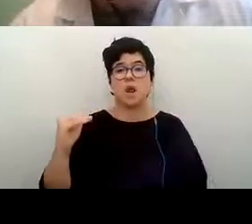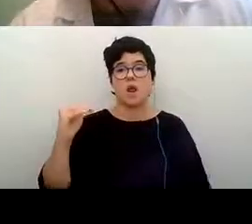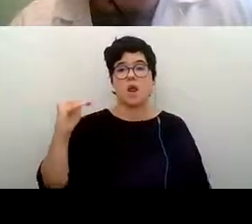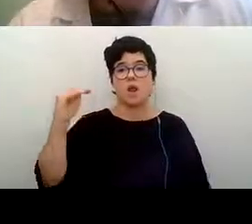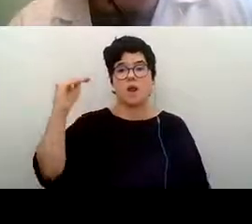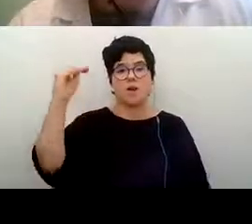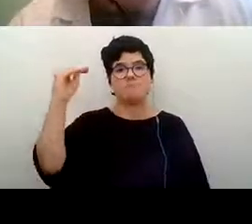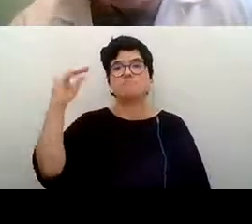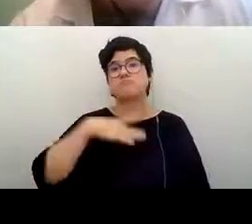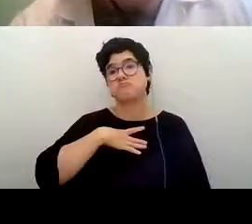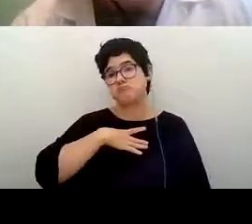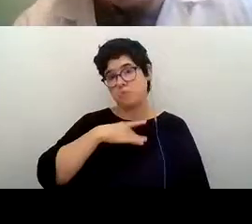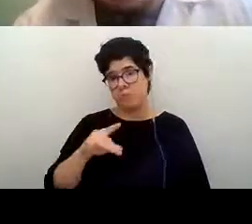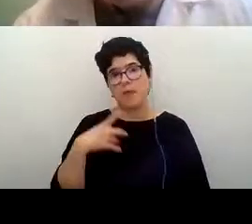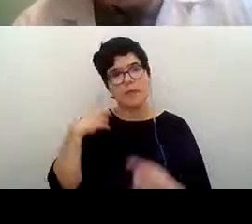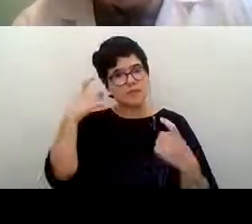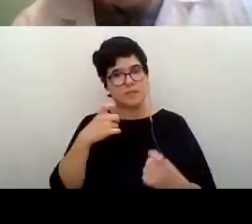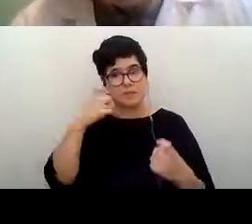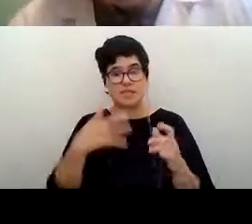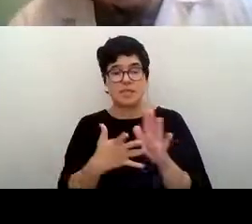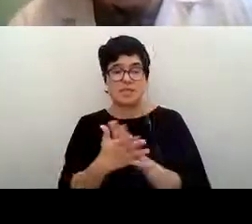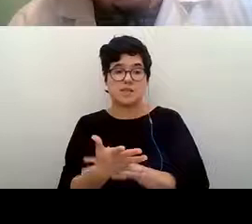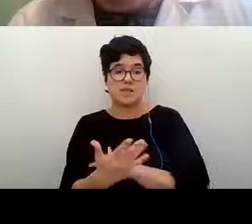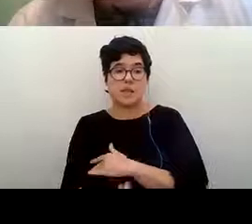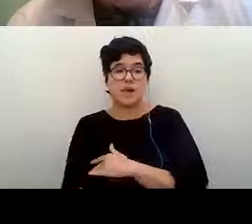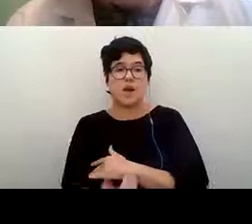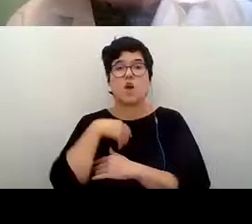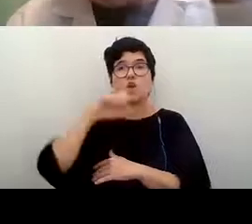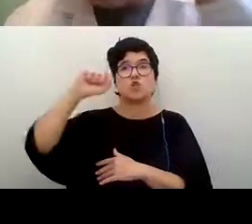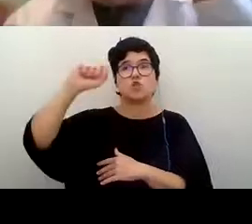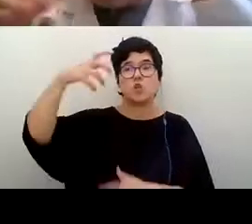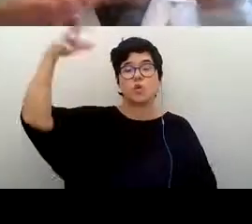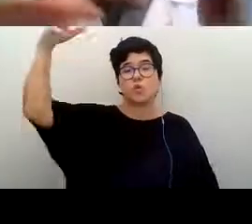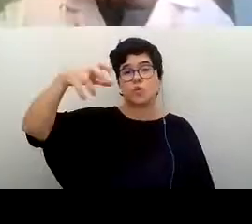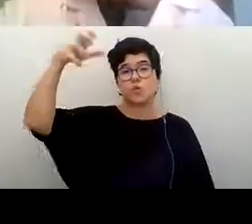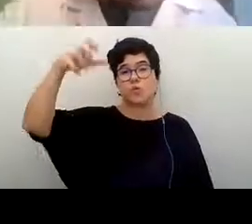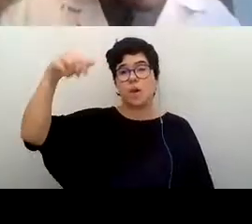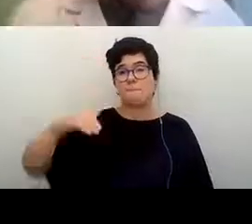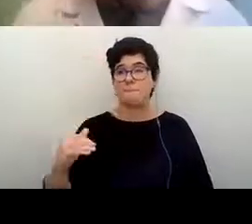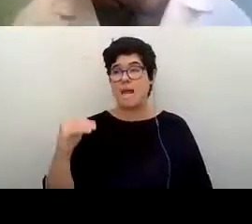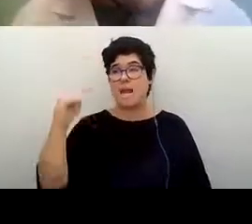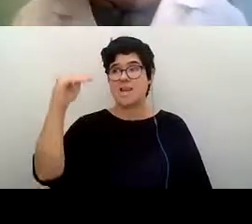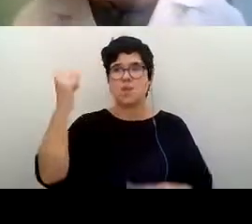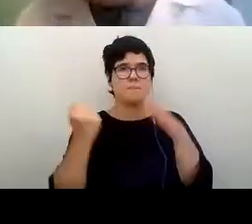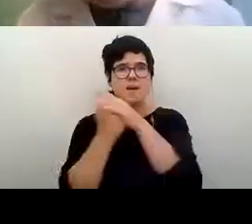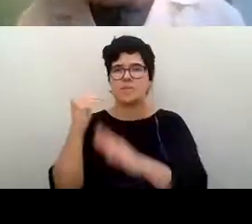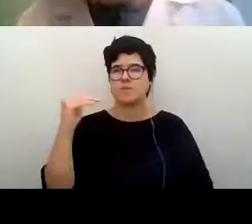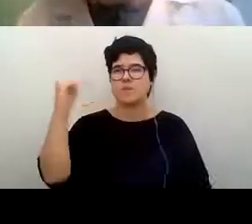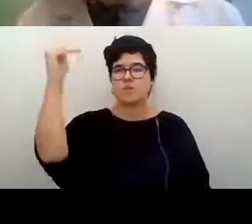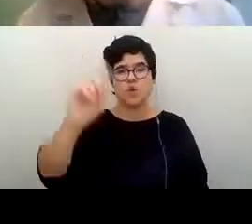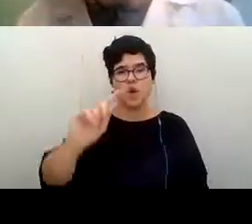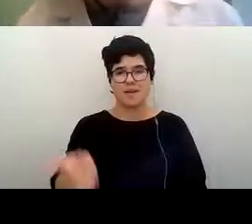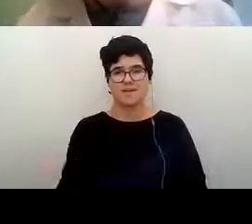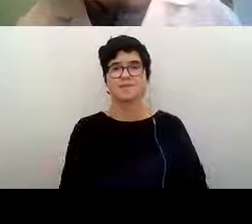hemos comentado, cuando hay más horas de luz solar, pues la melatonina no llega al pico máximo. deberíamos